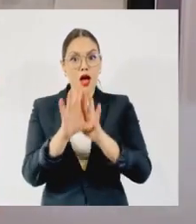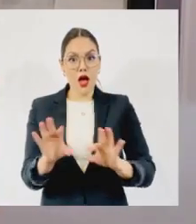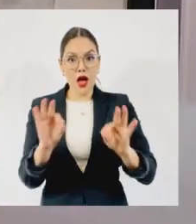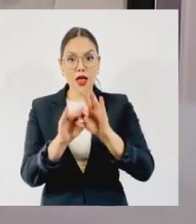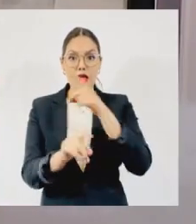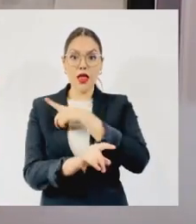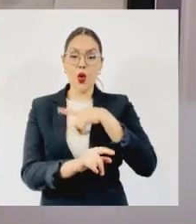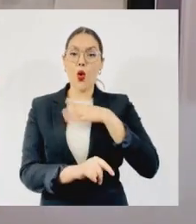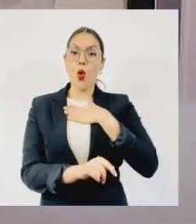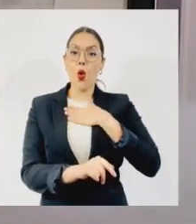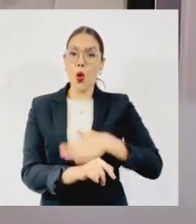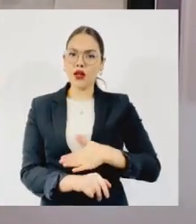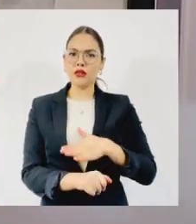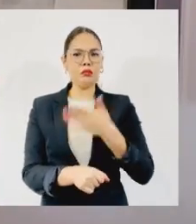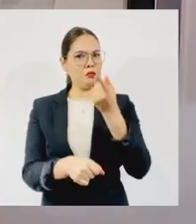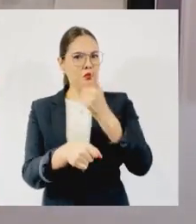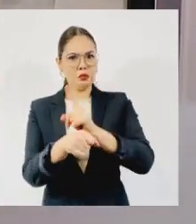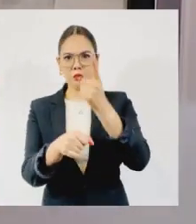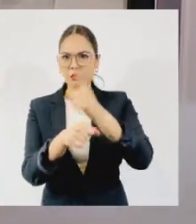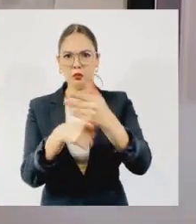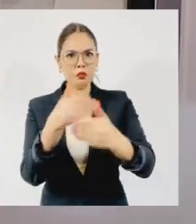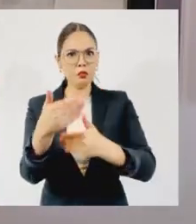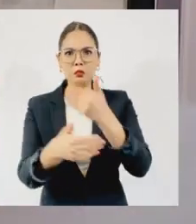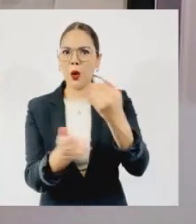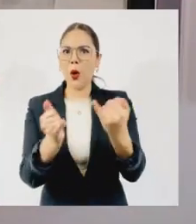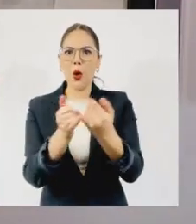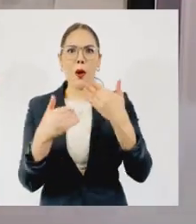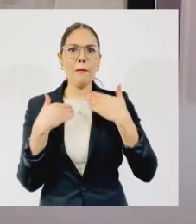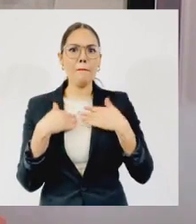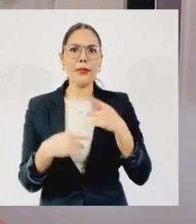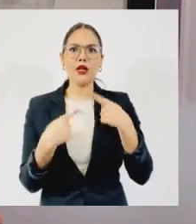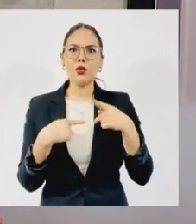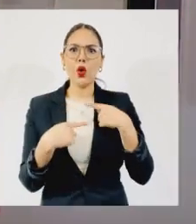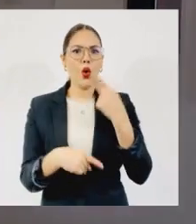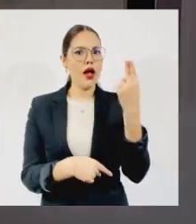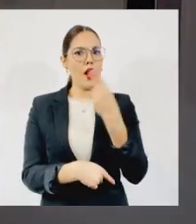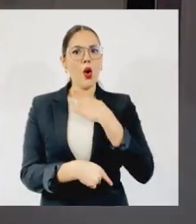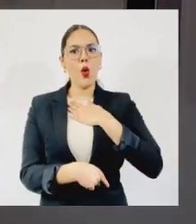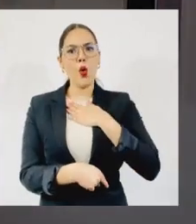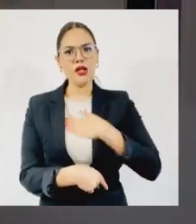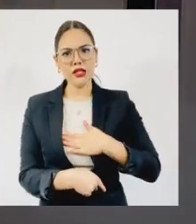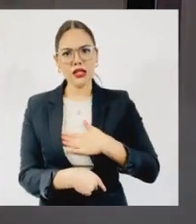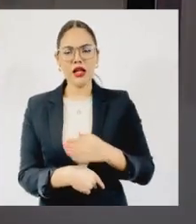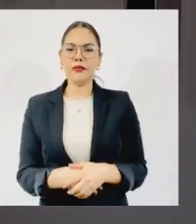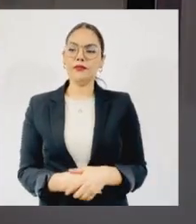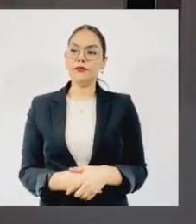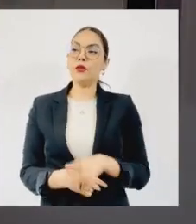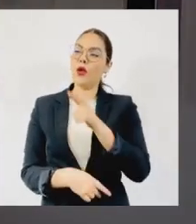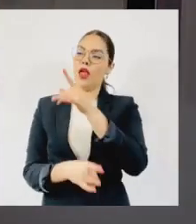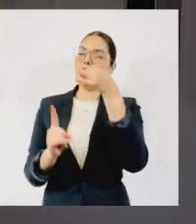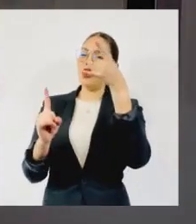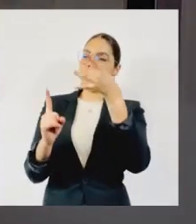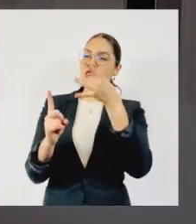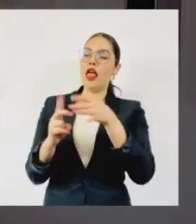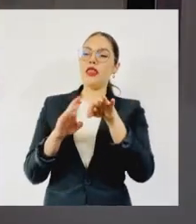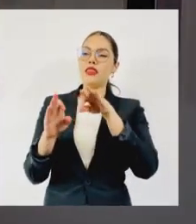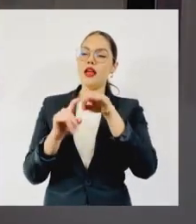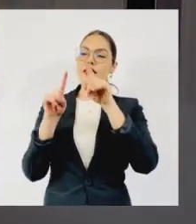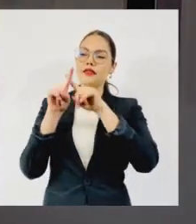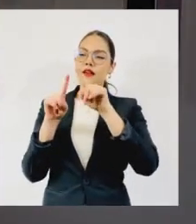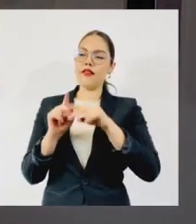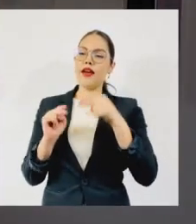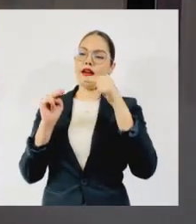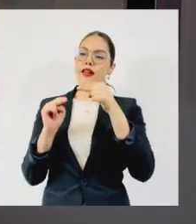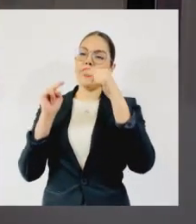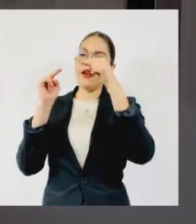también para la justicia cotidiana, la justicia de la gente. Has trabajado en los 3 poderes de gobierno. ¿En